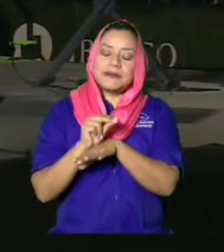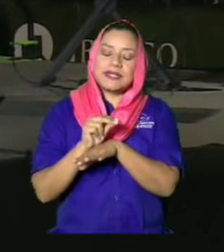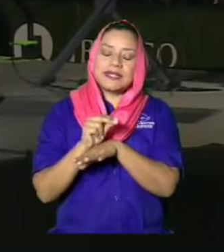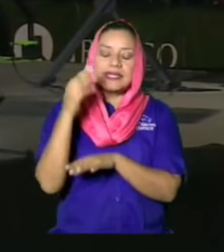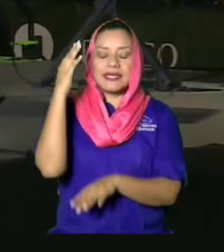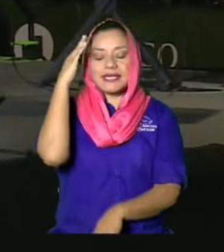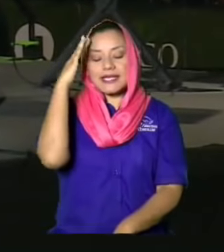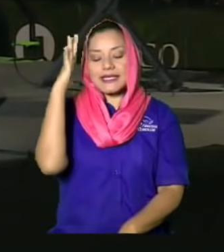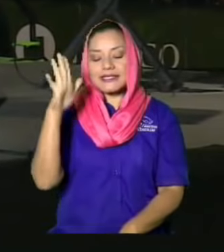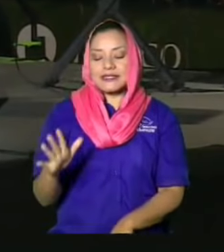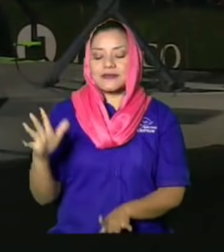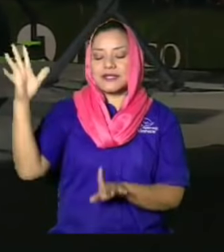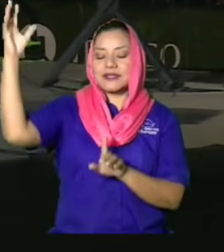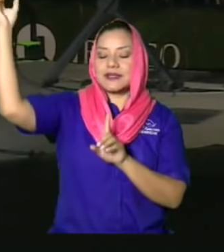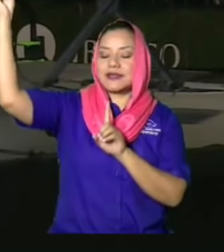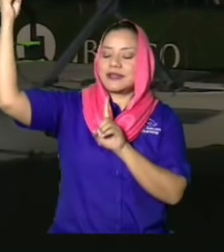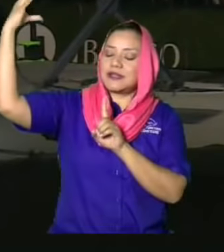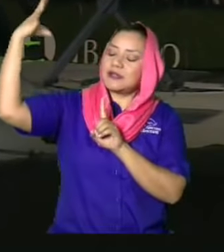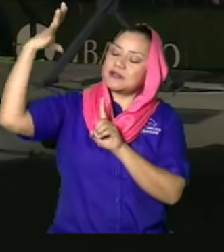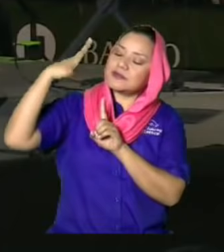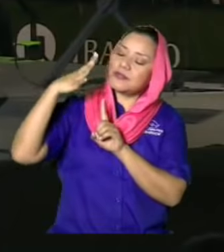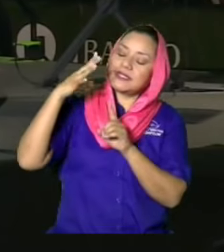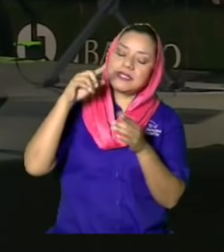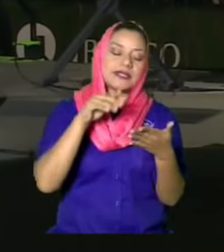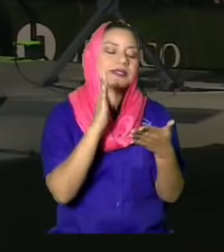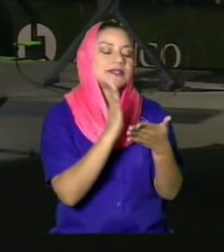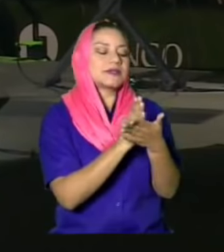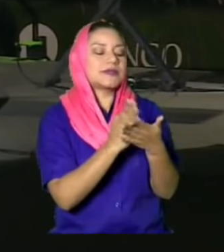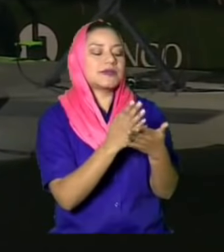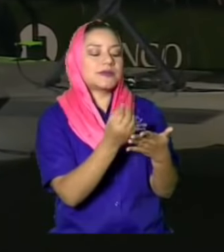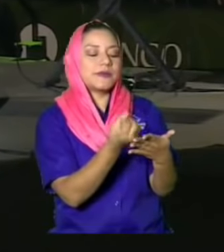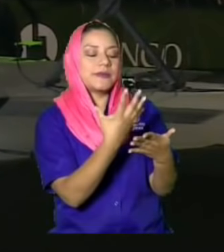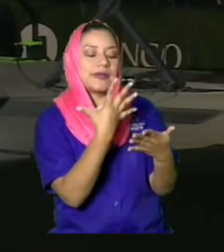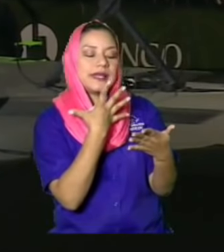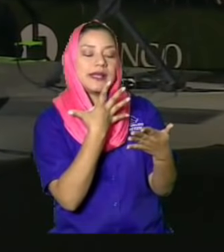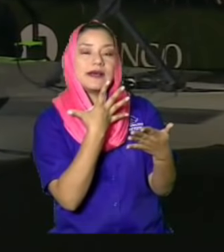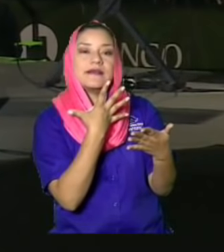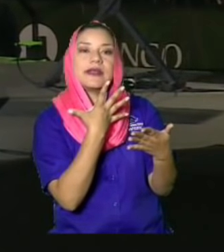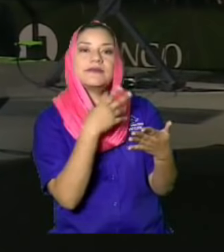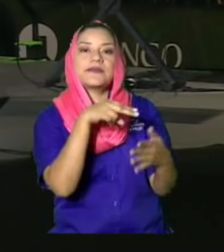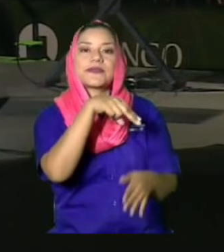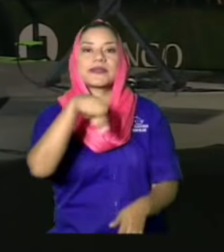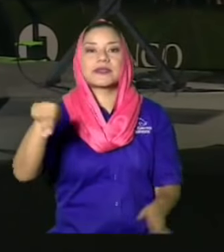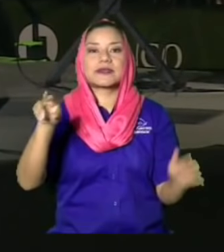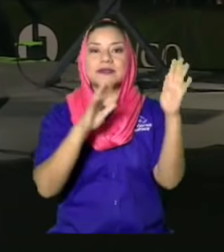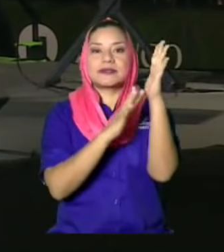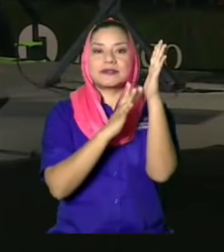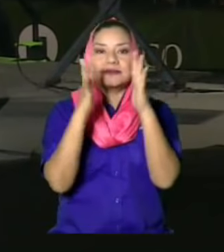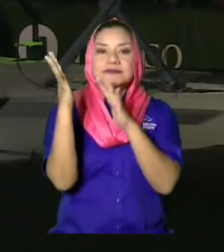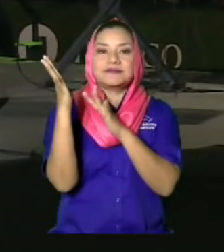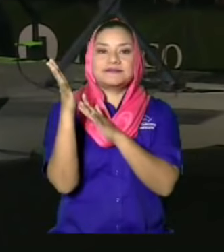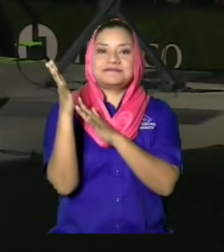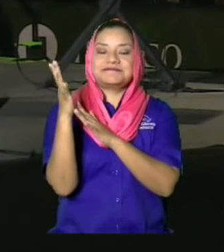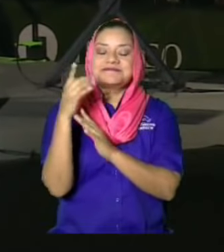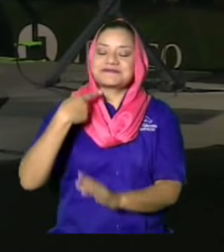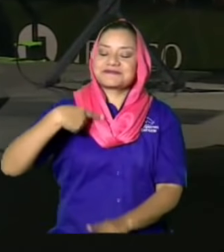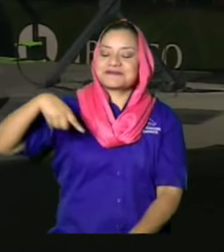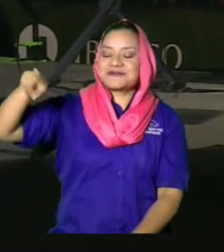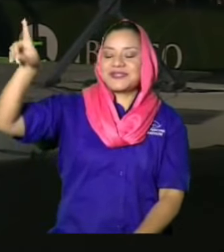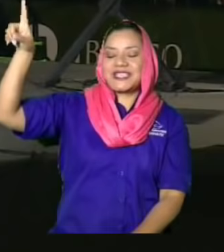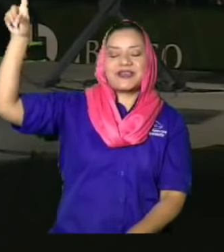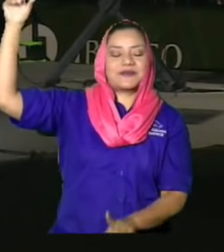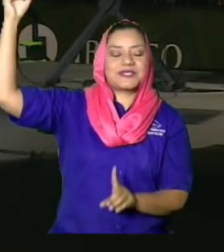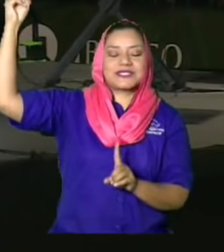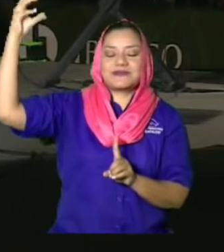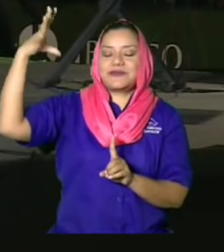papito lindo, que nos bendigas con tu palabra, Señor. Bendícenos con ella, papá, en el nombre poderoso de Jesús, que salgamos completamente